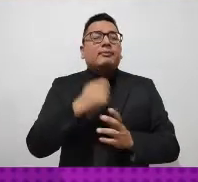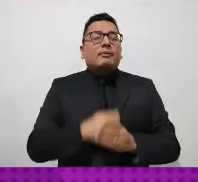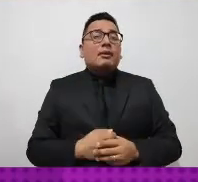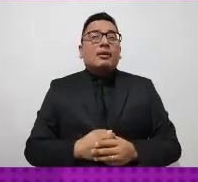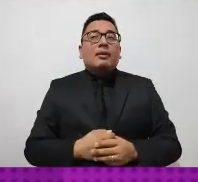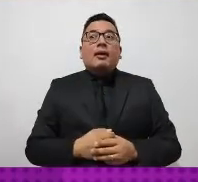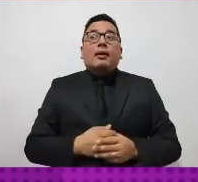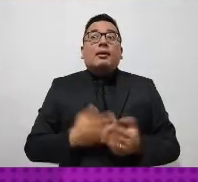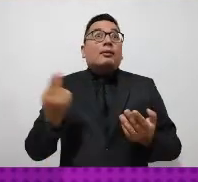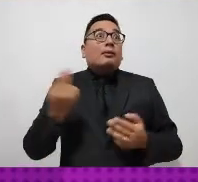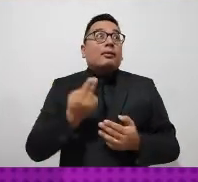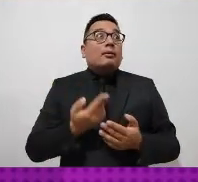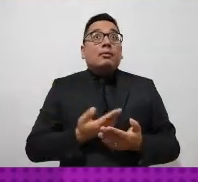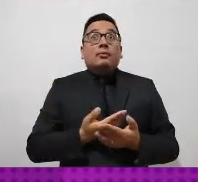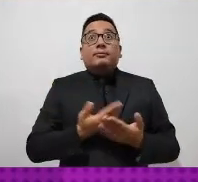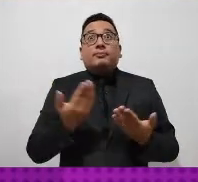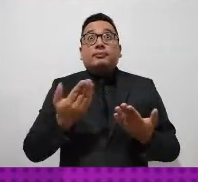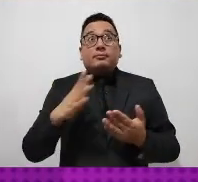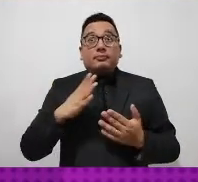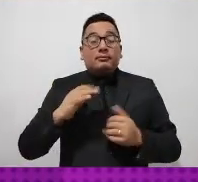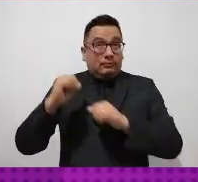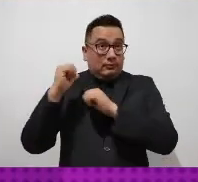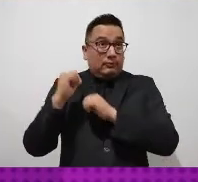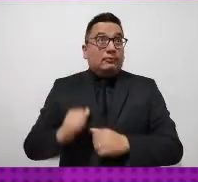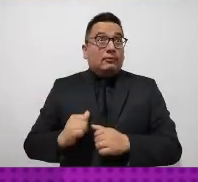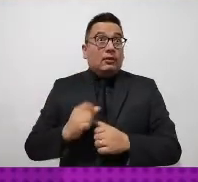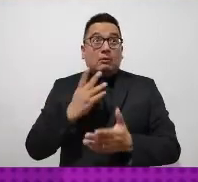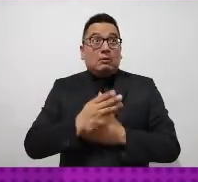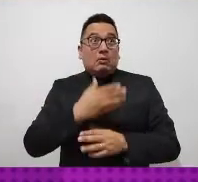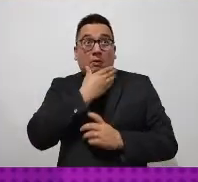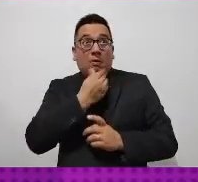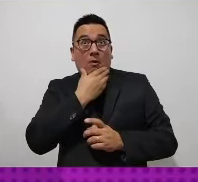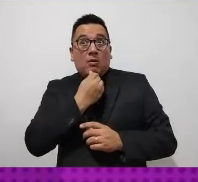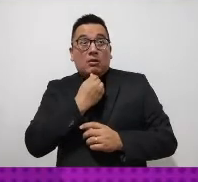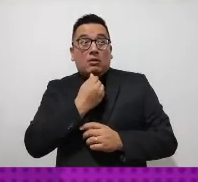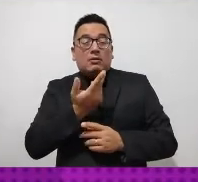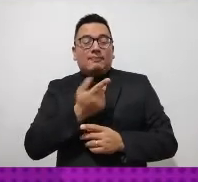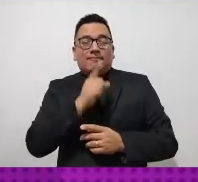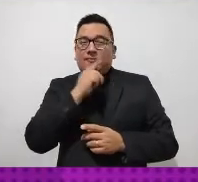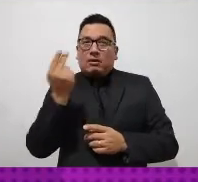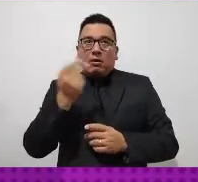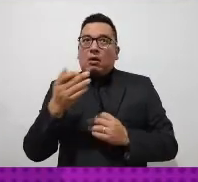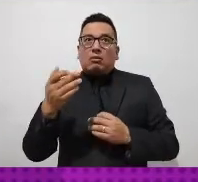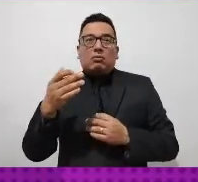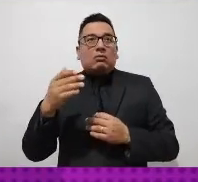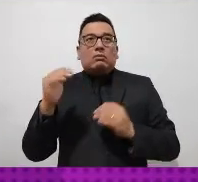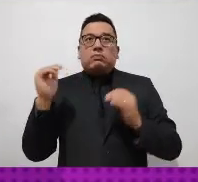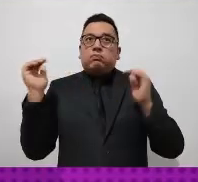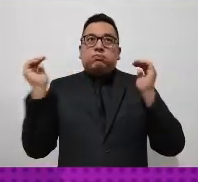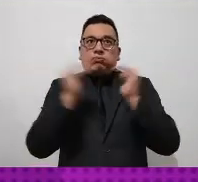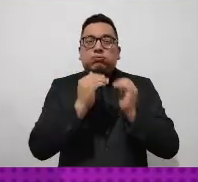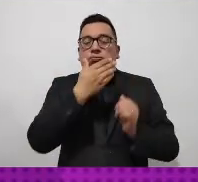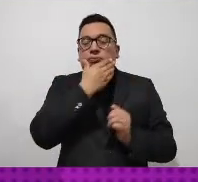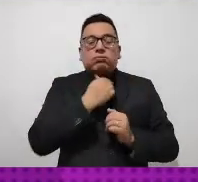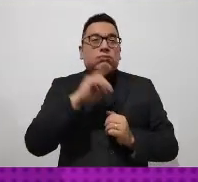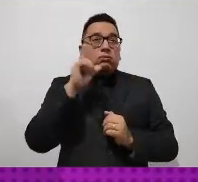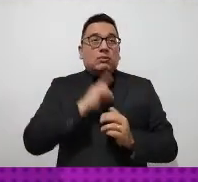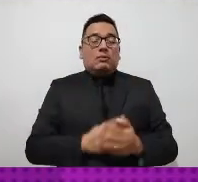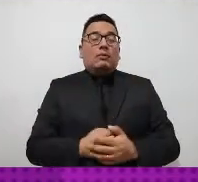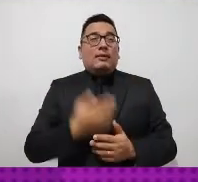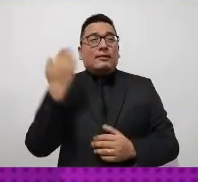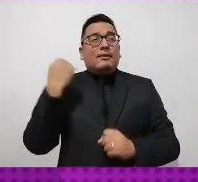misma proporción en que se integran los hombres. Antes hablábamos de la postulación, sin embargo, a partir de esta reforma del año